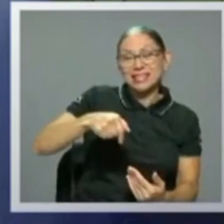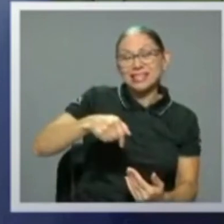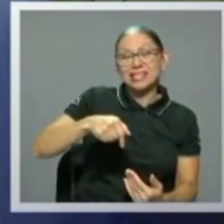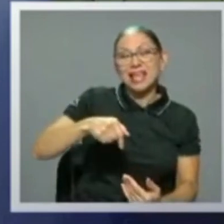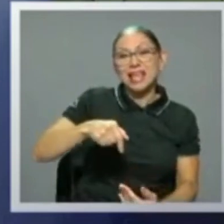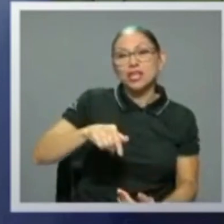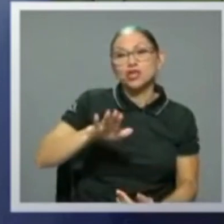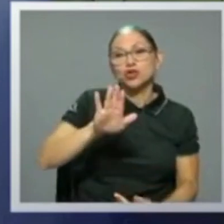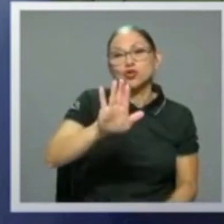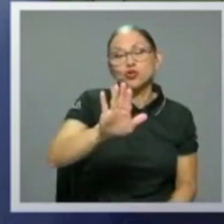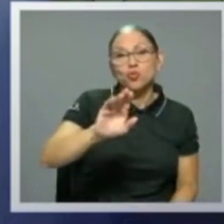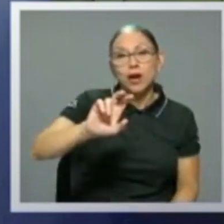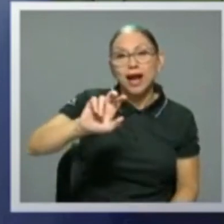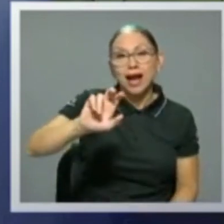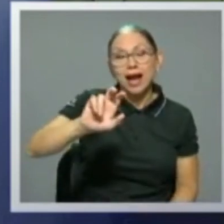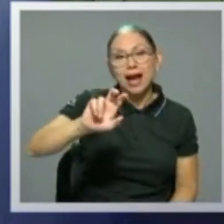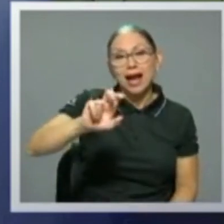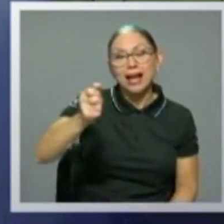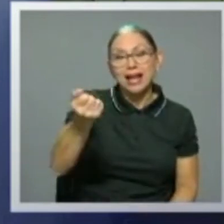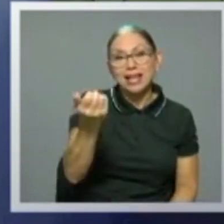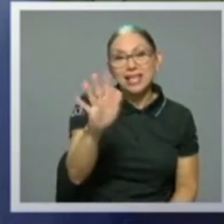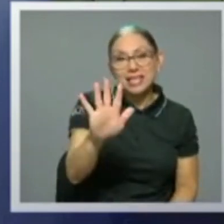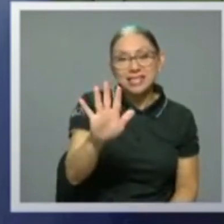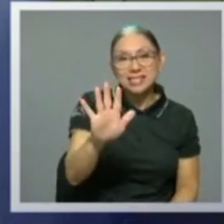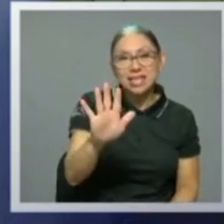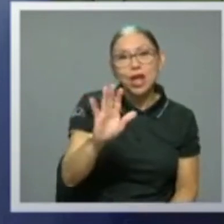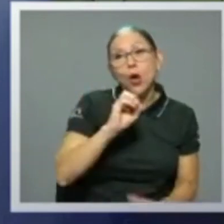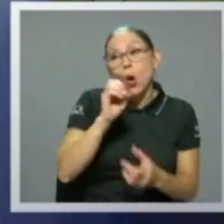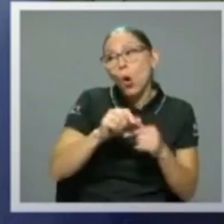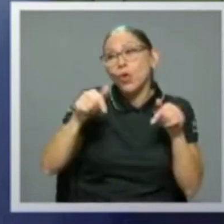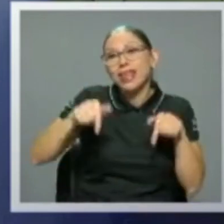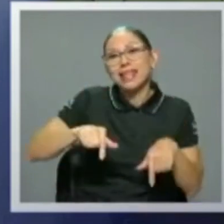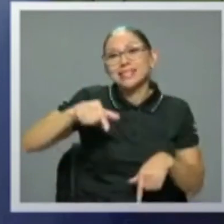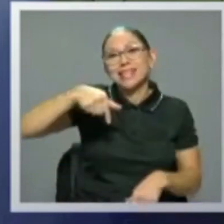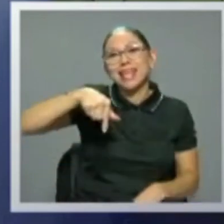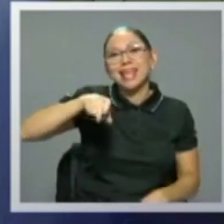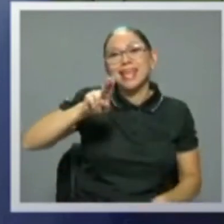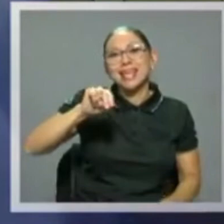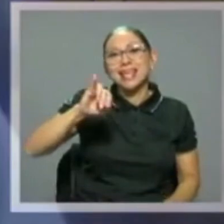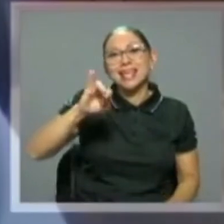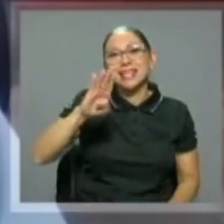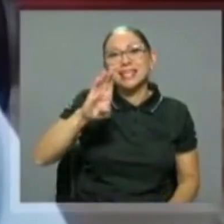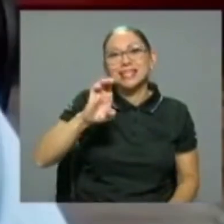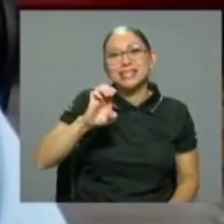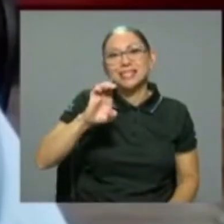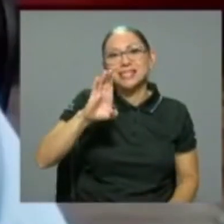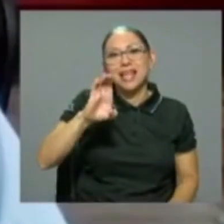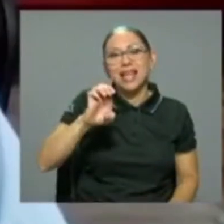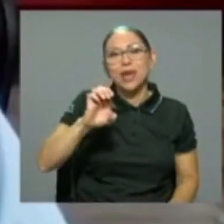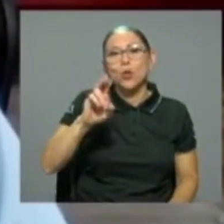su canal 15 o de este 15 UCR.